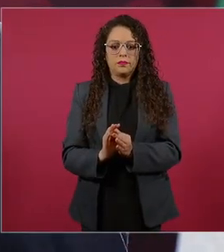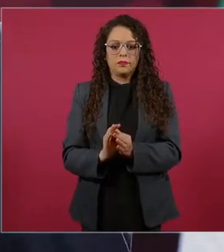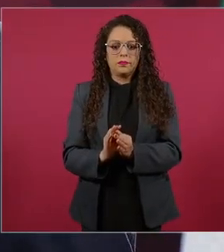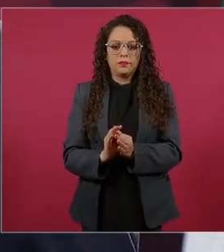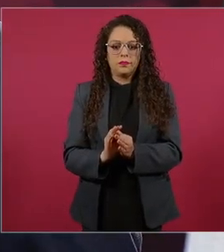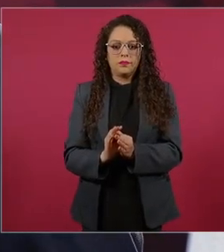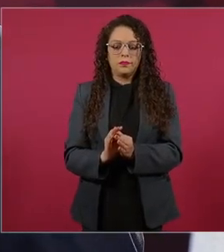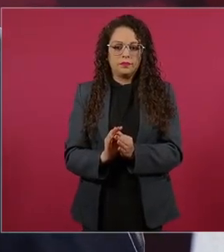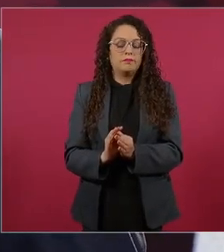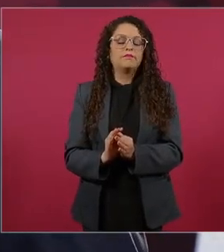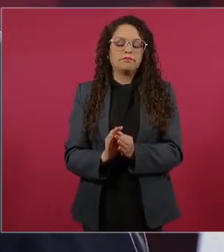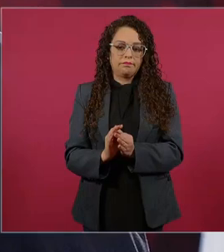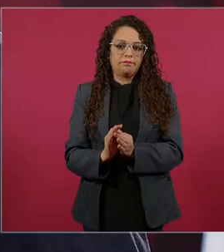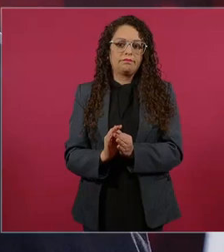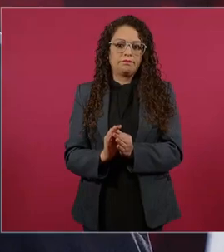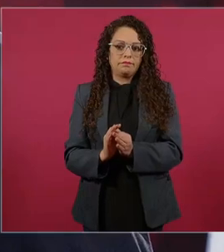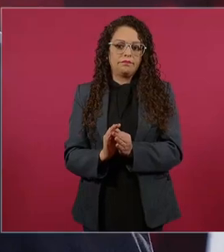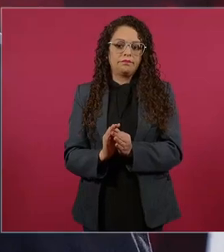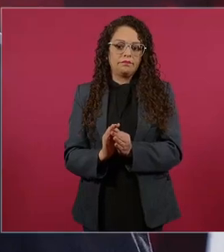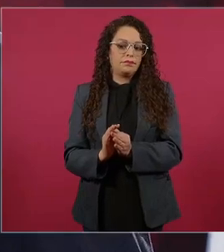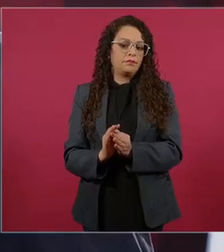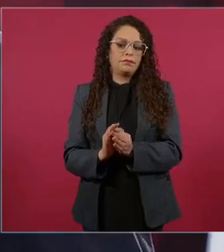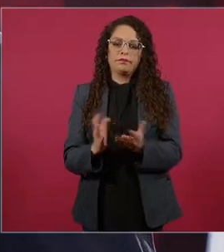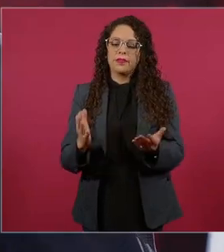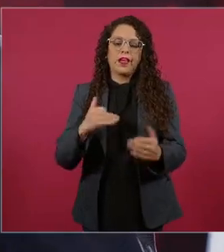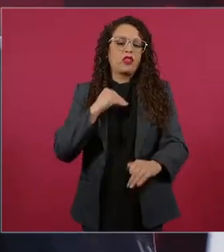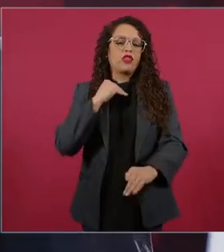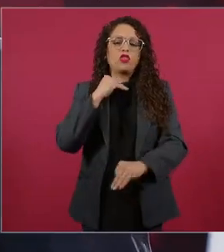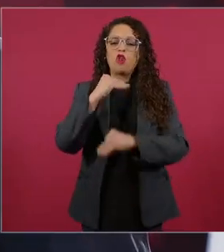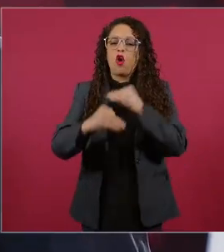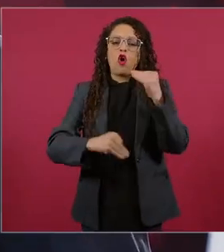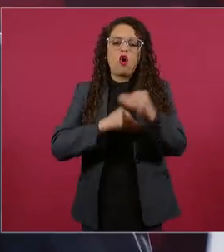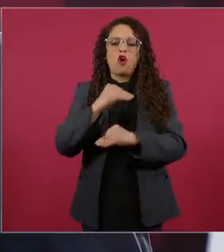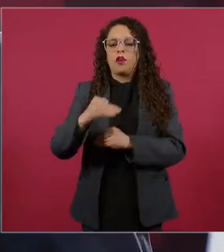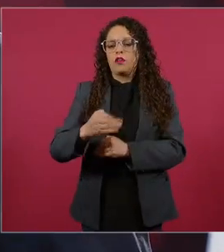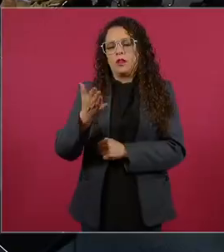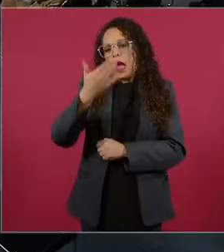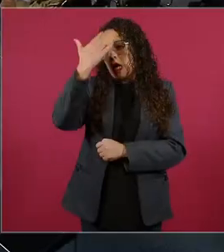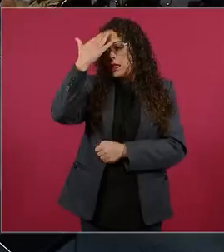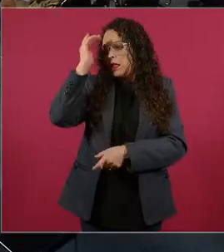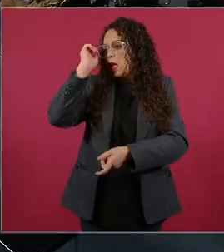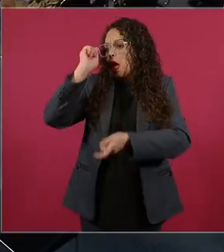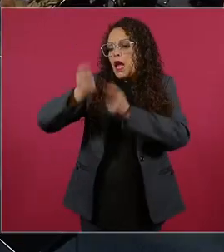pues todos tienen conocimiento, pues,